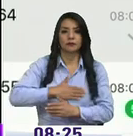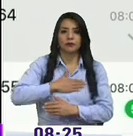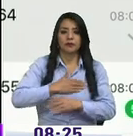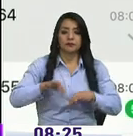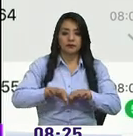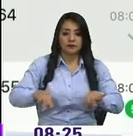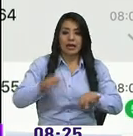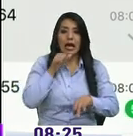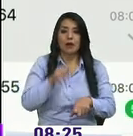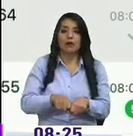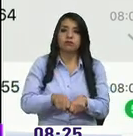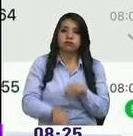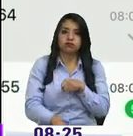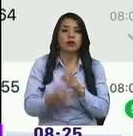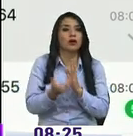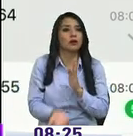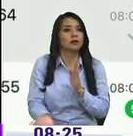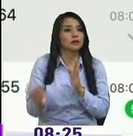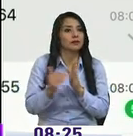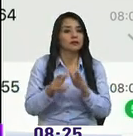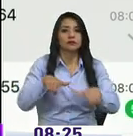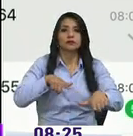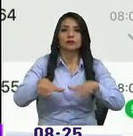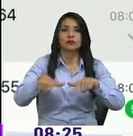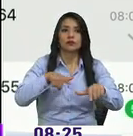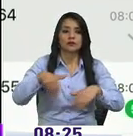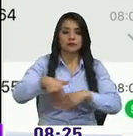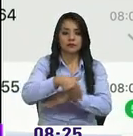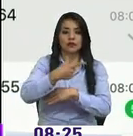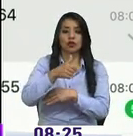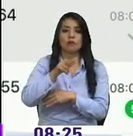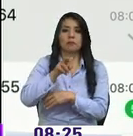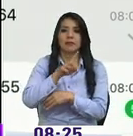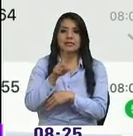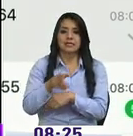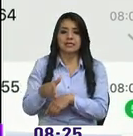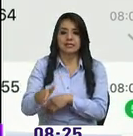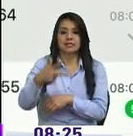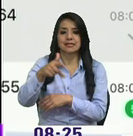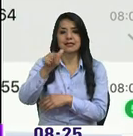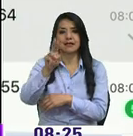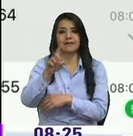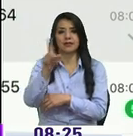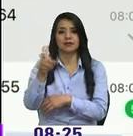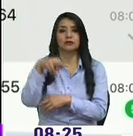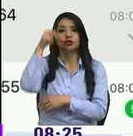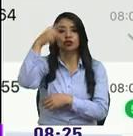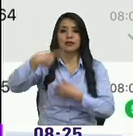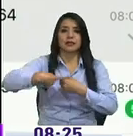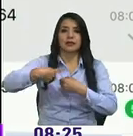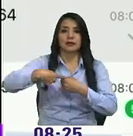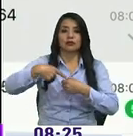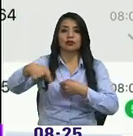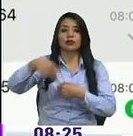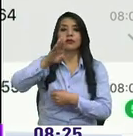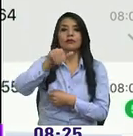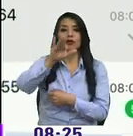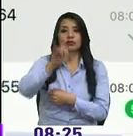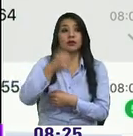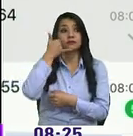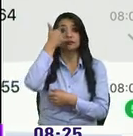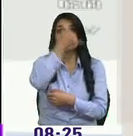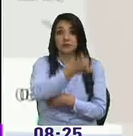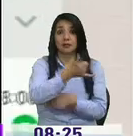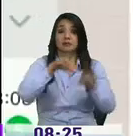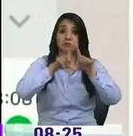agua, otra fuga de agua. Esto en la Máximo Gómez y René Chávez, al norte de Quito, en el sector de La Bota. Ya se ha reportado el problema, pero no se han